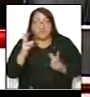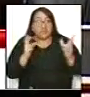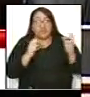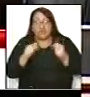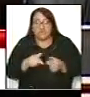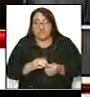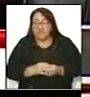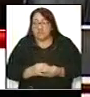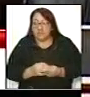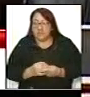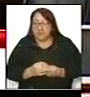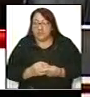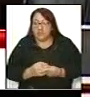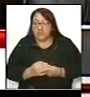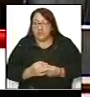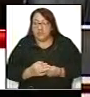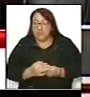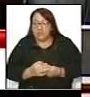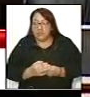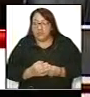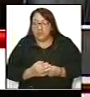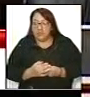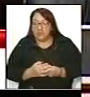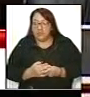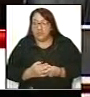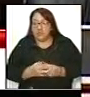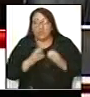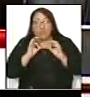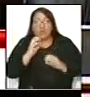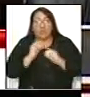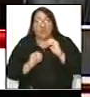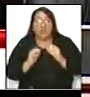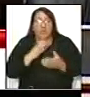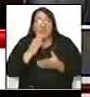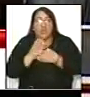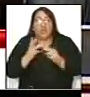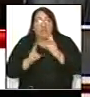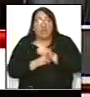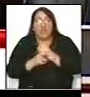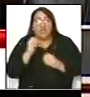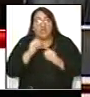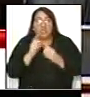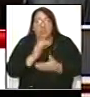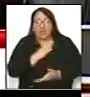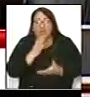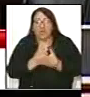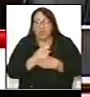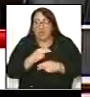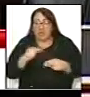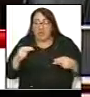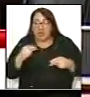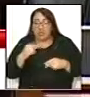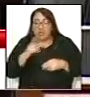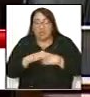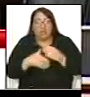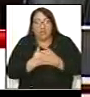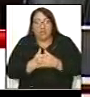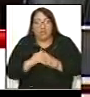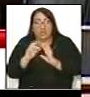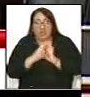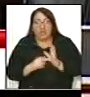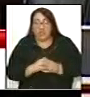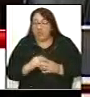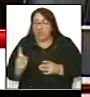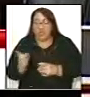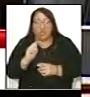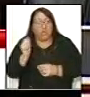escuchan que justamente solucionar la causa venezolana es solucionar un problema a nivel de toda la región. No